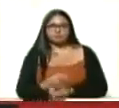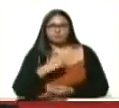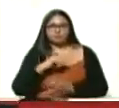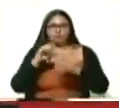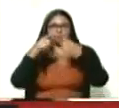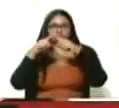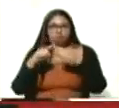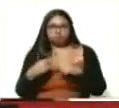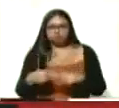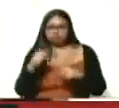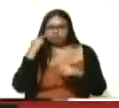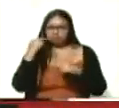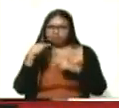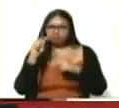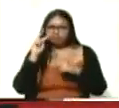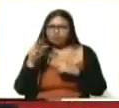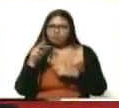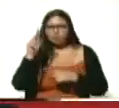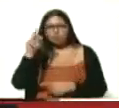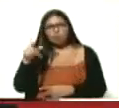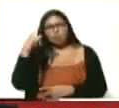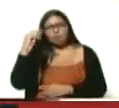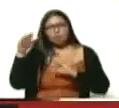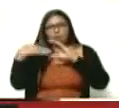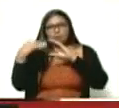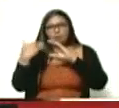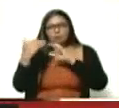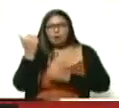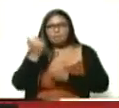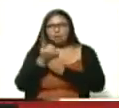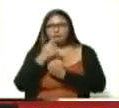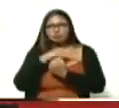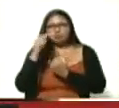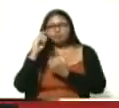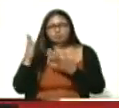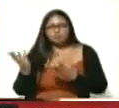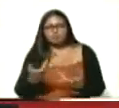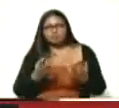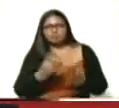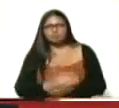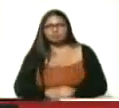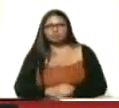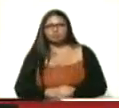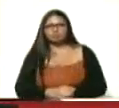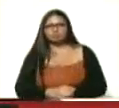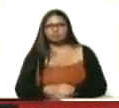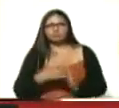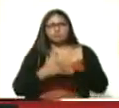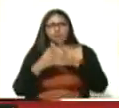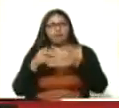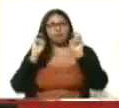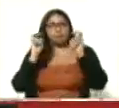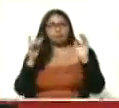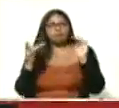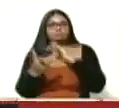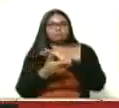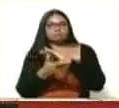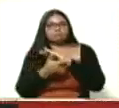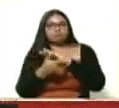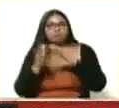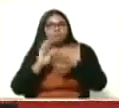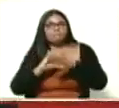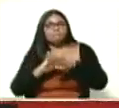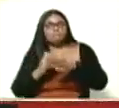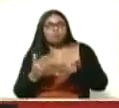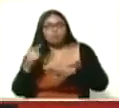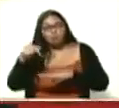contabilizamos casi a diario los mensajes de apoyo que, recibimos, ¿no? Sobre todo en el tema de redes sociales. Hoy en día,